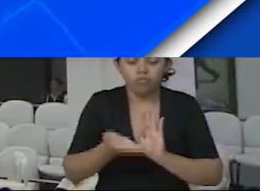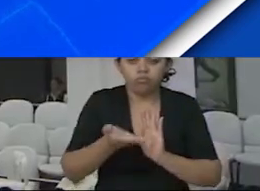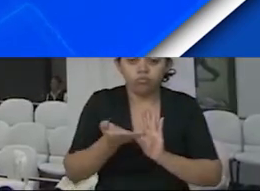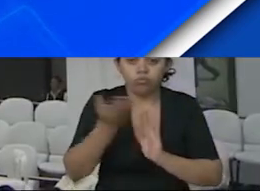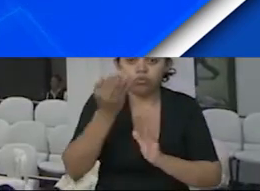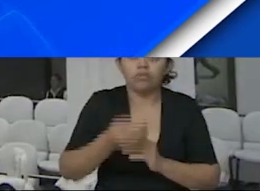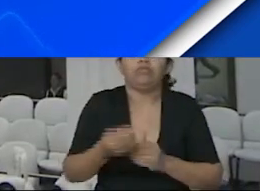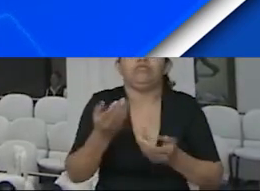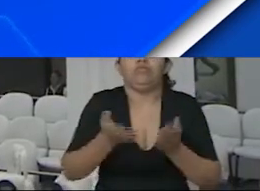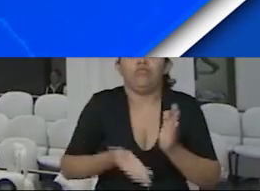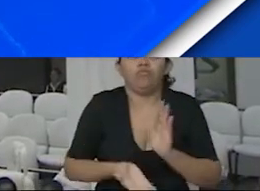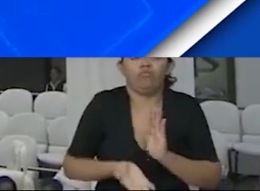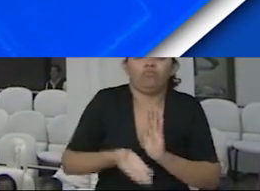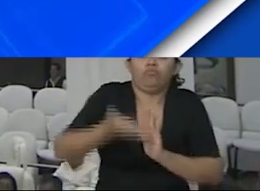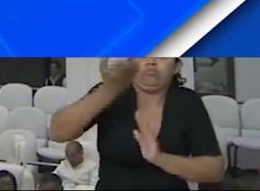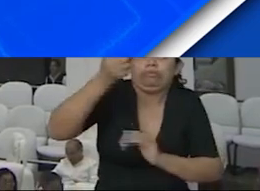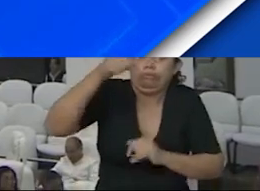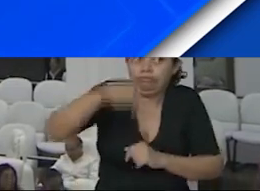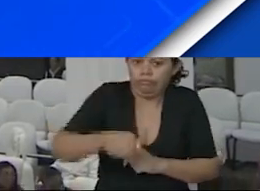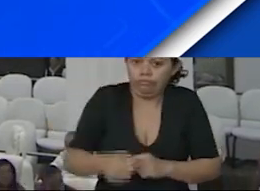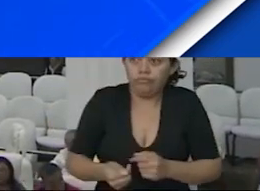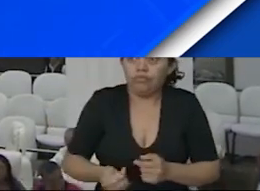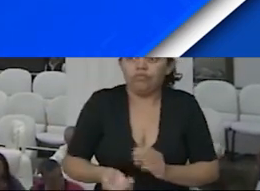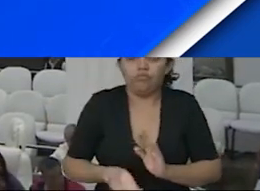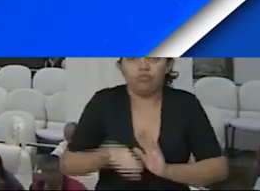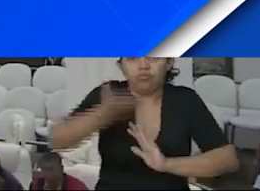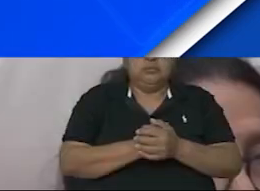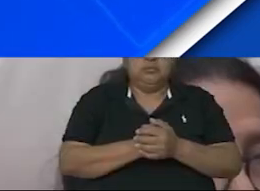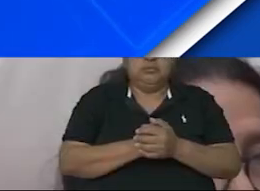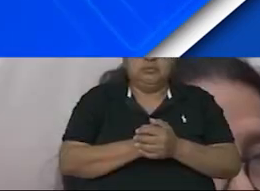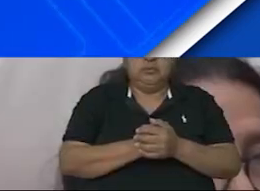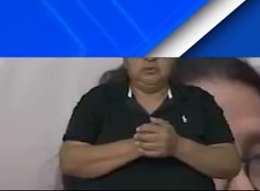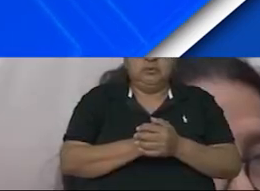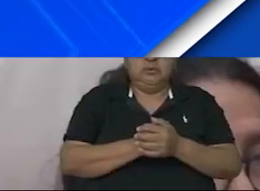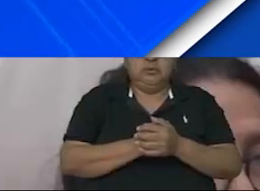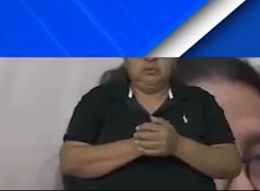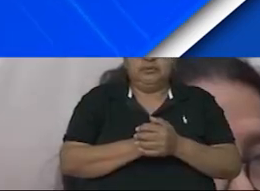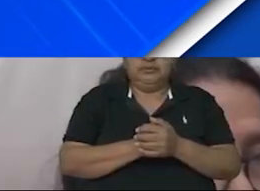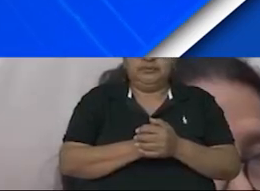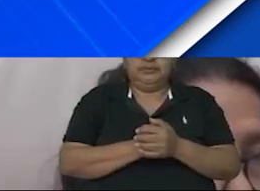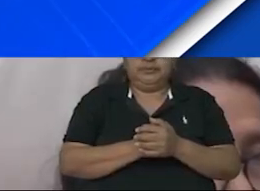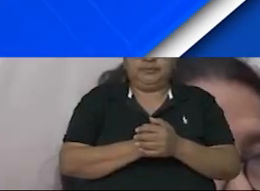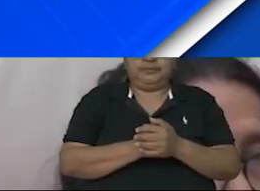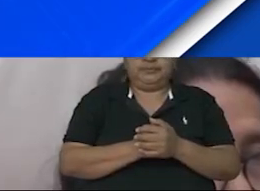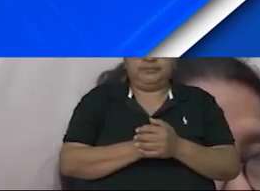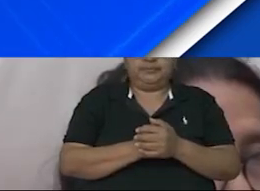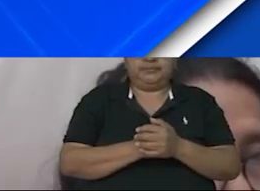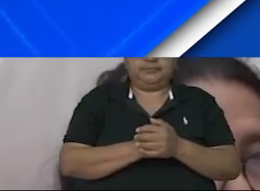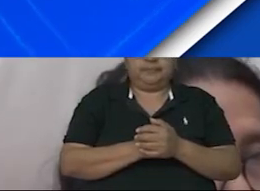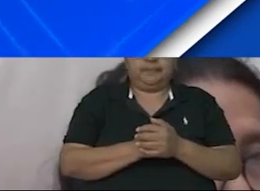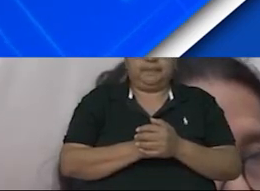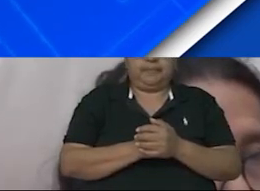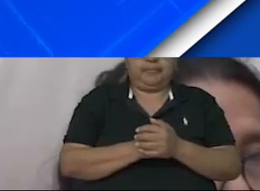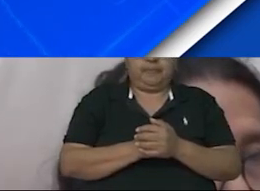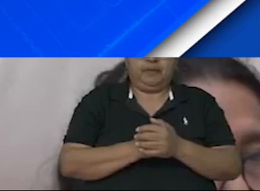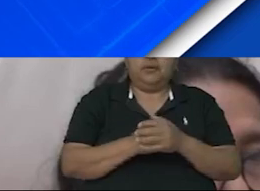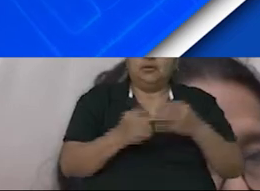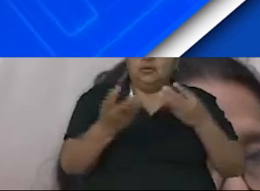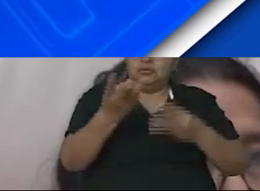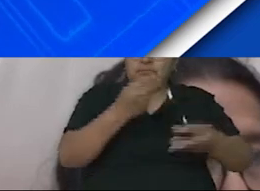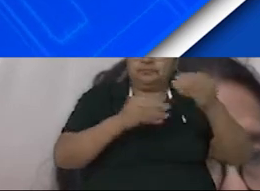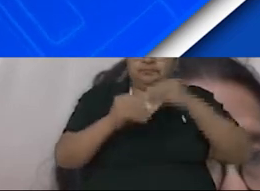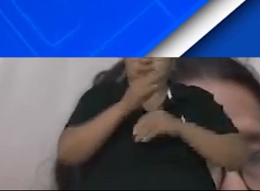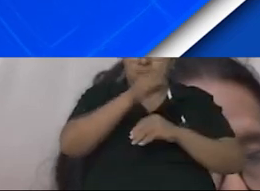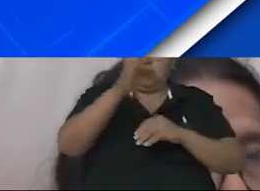la aprobación de diferentes leyes desde el Parlamento Nacional. Con la administración y gestión del buen